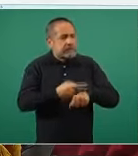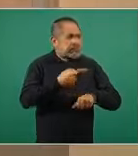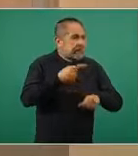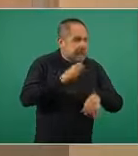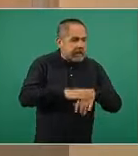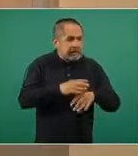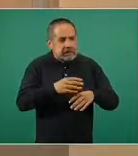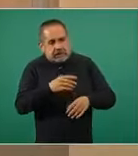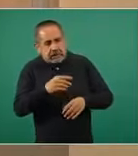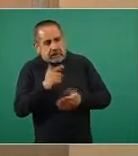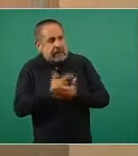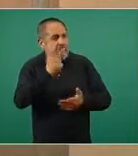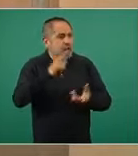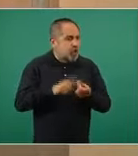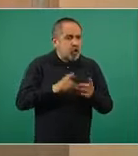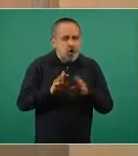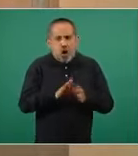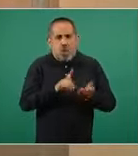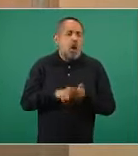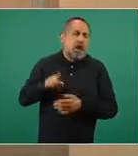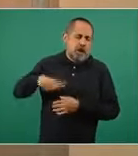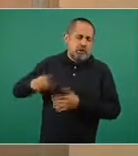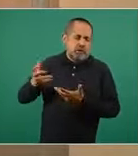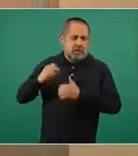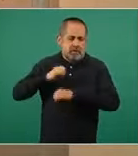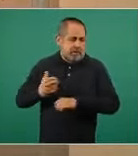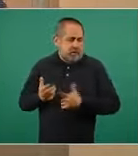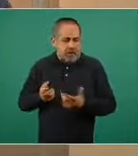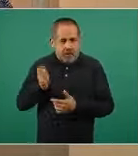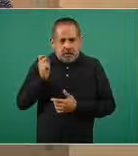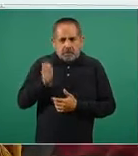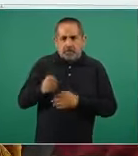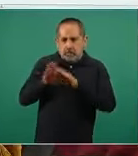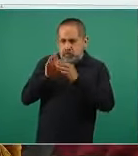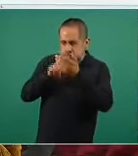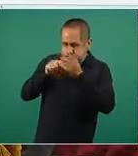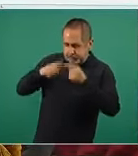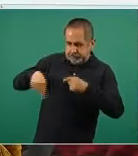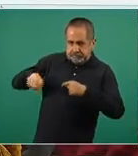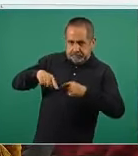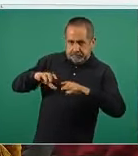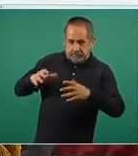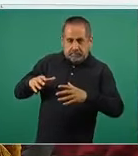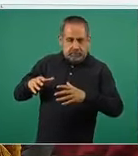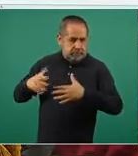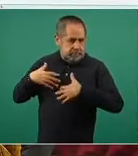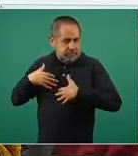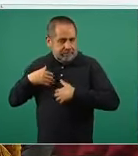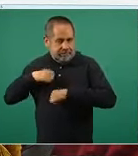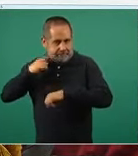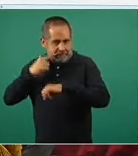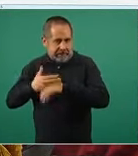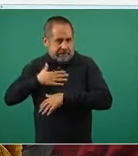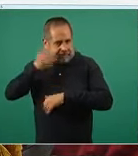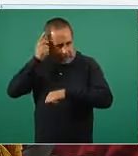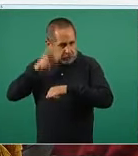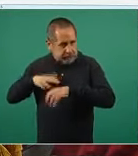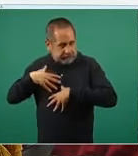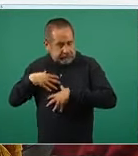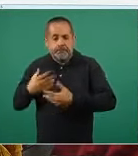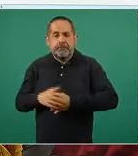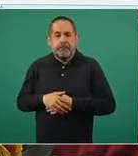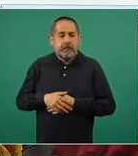prioritarios de la salud pública del país. ¿Qué significa esto? Significa que nosotros dentro de esta dirección no